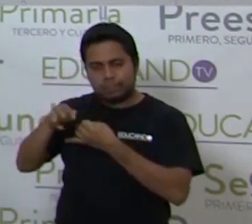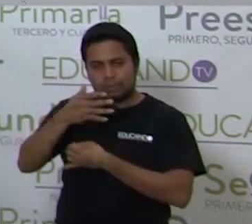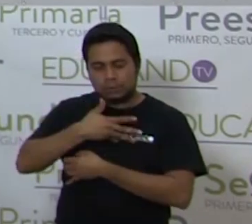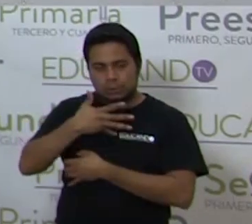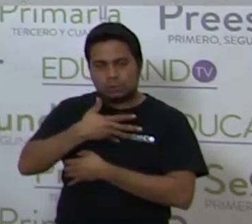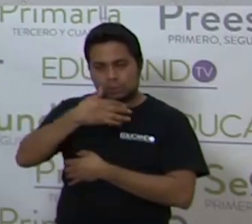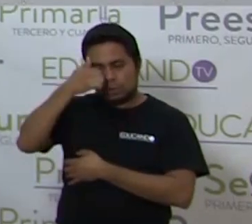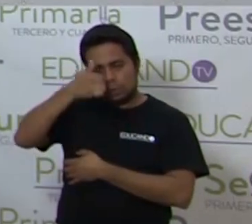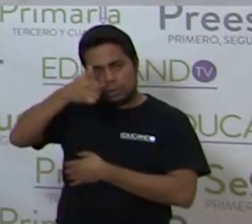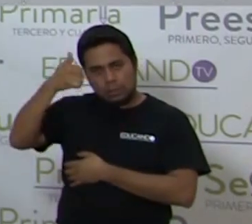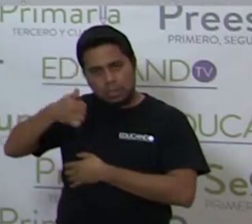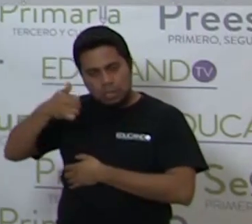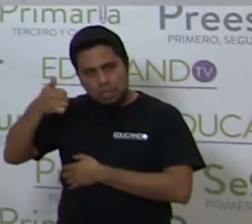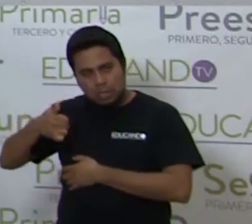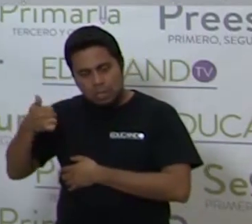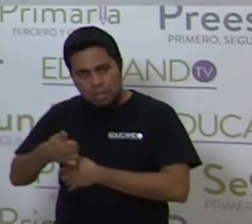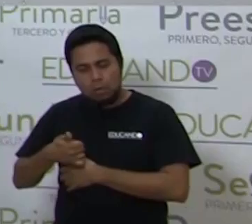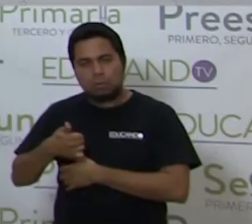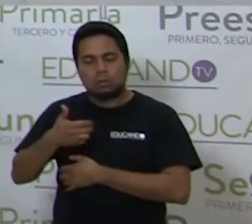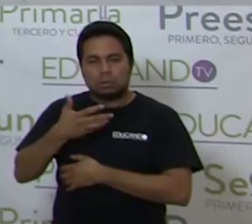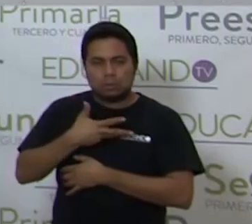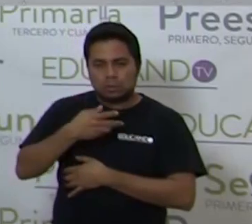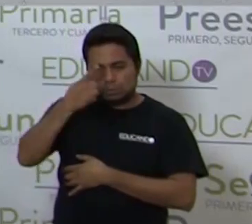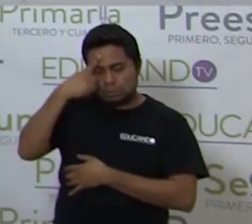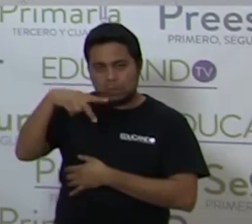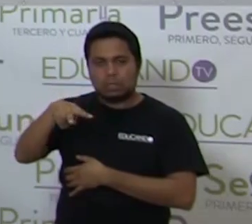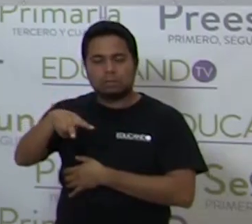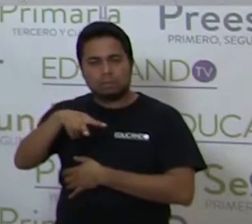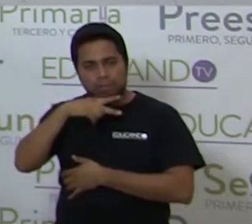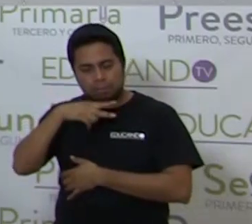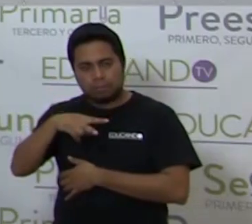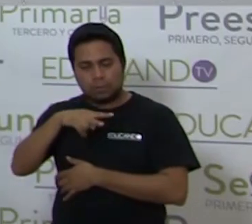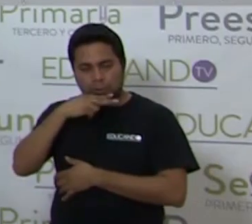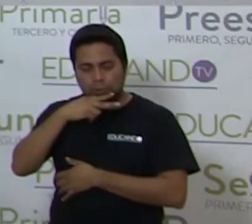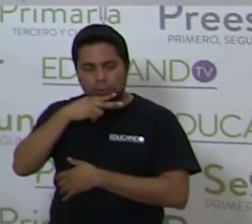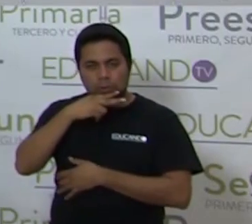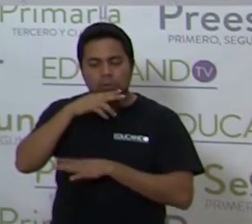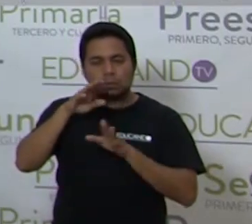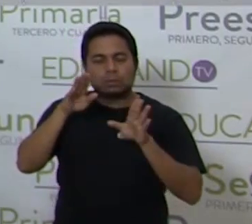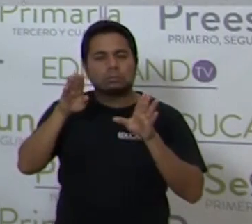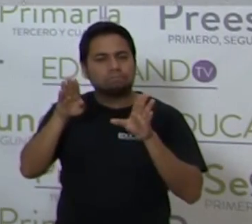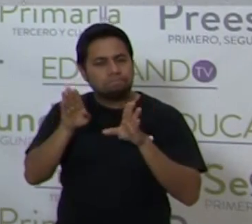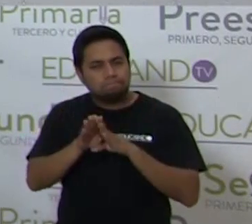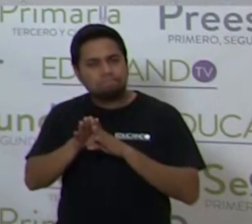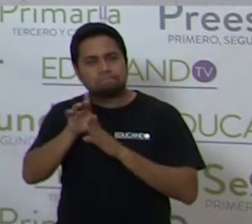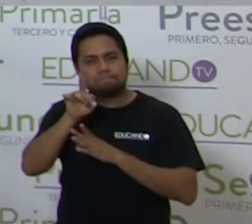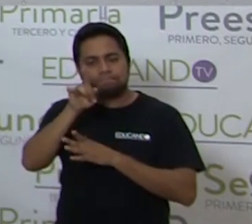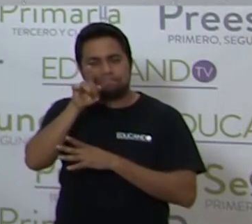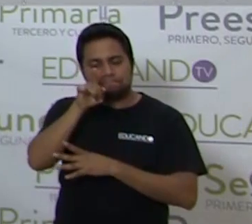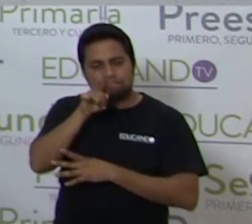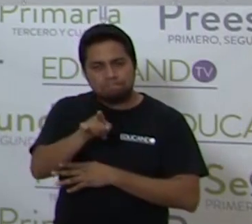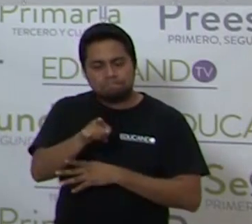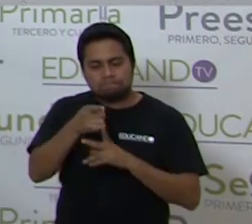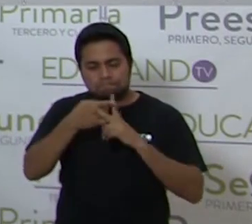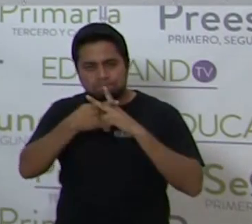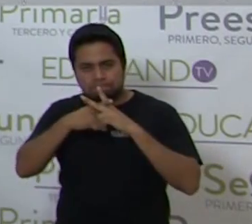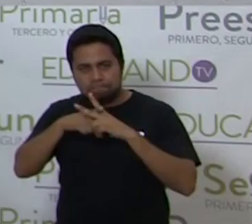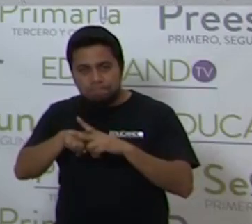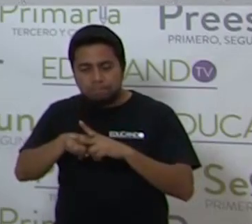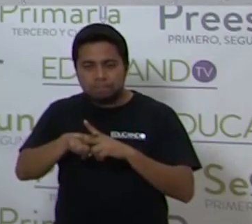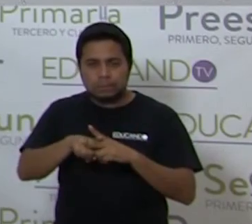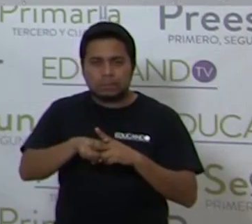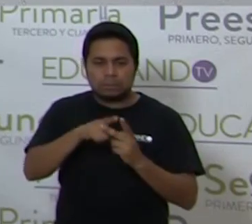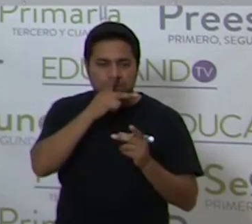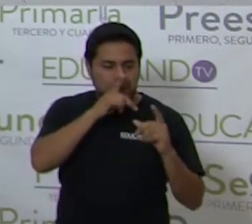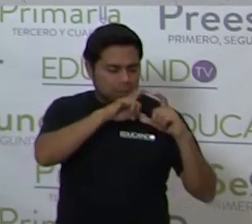cada una de estas conjugaciones de los verbos a partir de la terminación